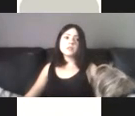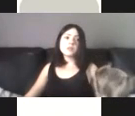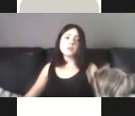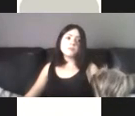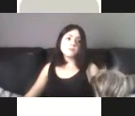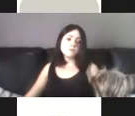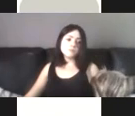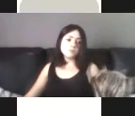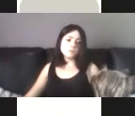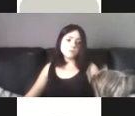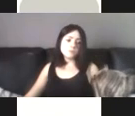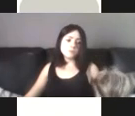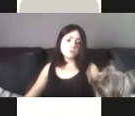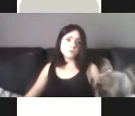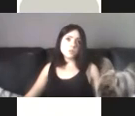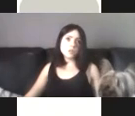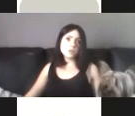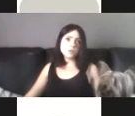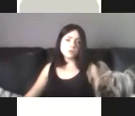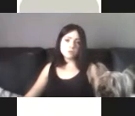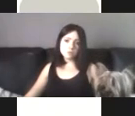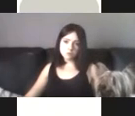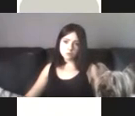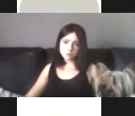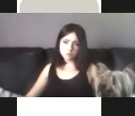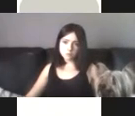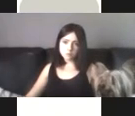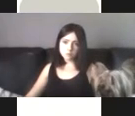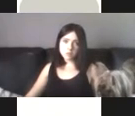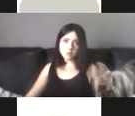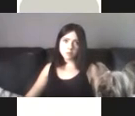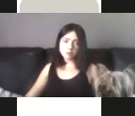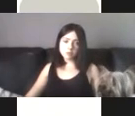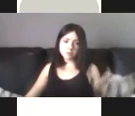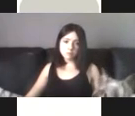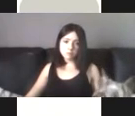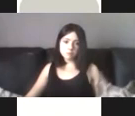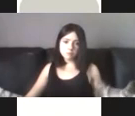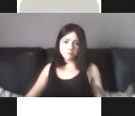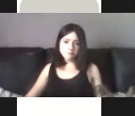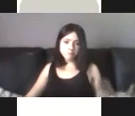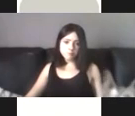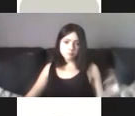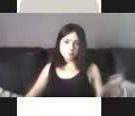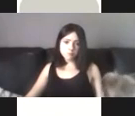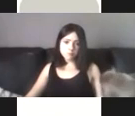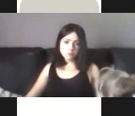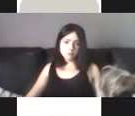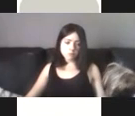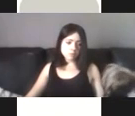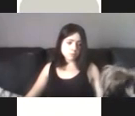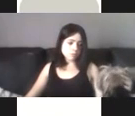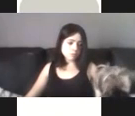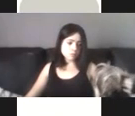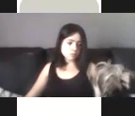este boom tecnológico y se ha creado esta prensa digital. ¿Ya?, vamos a ver lo que nos dice el siguiente video.